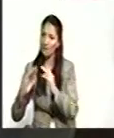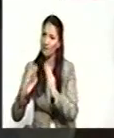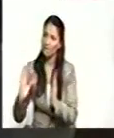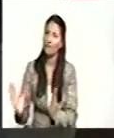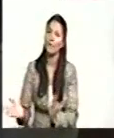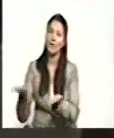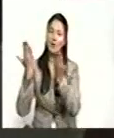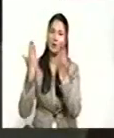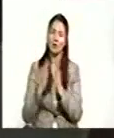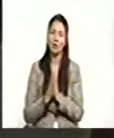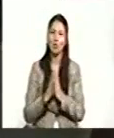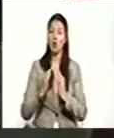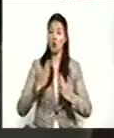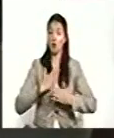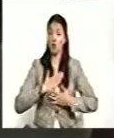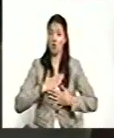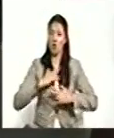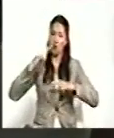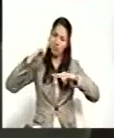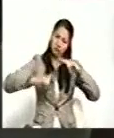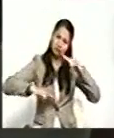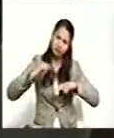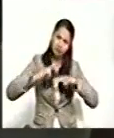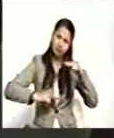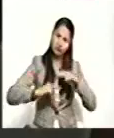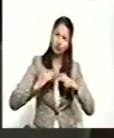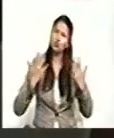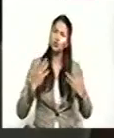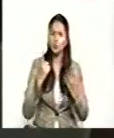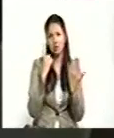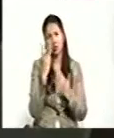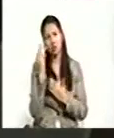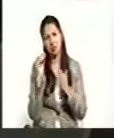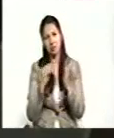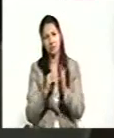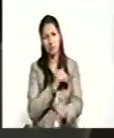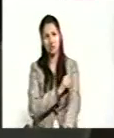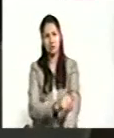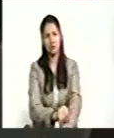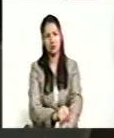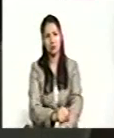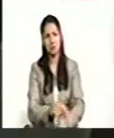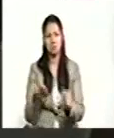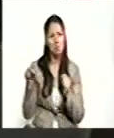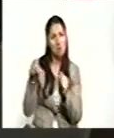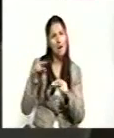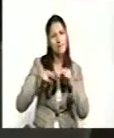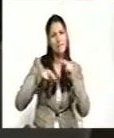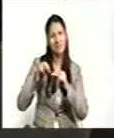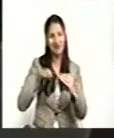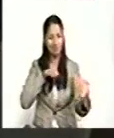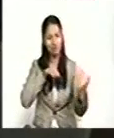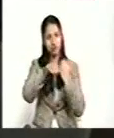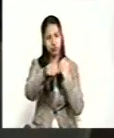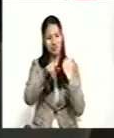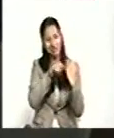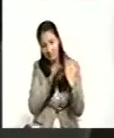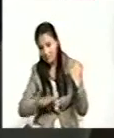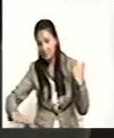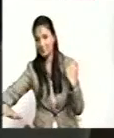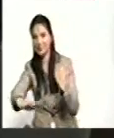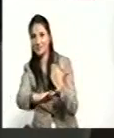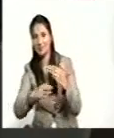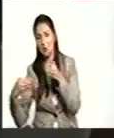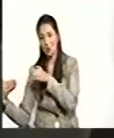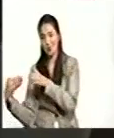infraestructura hicimos con una inversión de 180,000 millones la vía alterna interna del